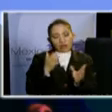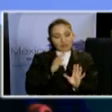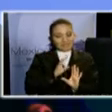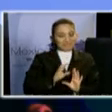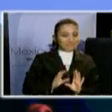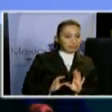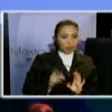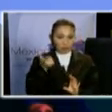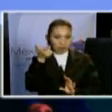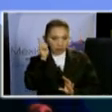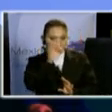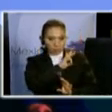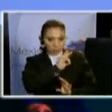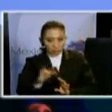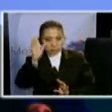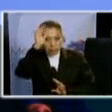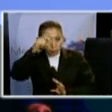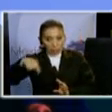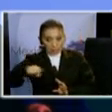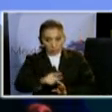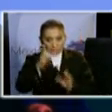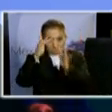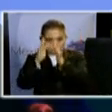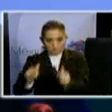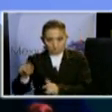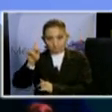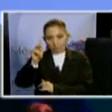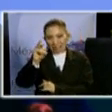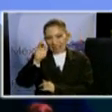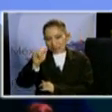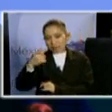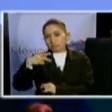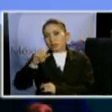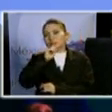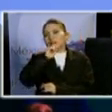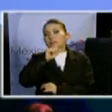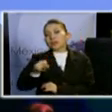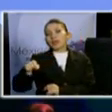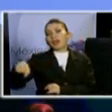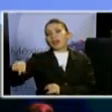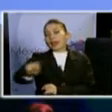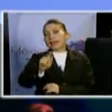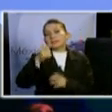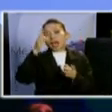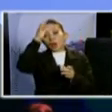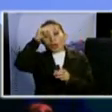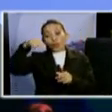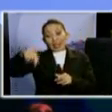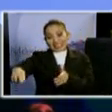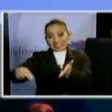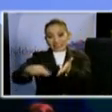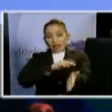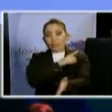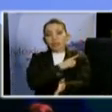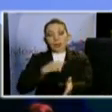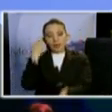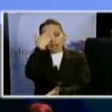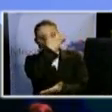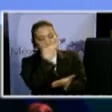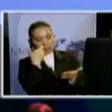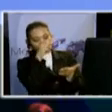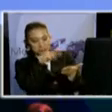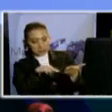precaución. Espero que podamos conseguir el acuerdo que queremos en París, pero también hay que estar conscientes que cualquier acuerdo que se logre ahí tendrá que ser